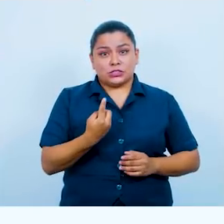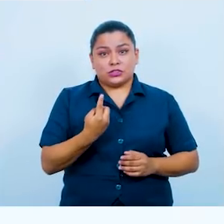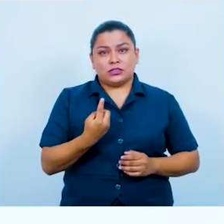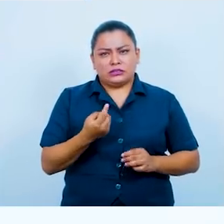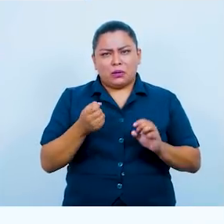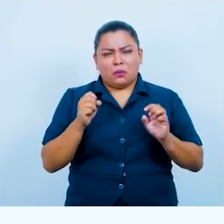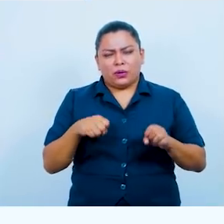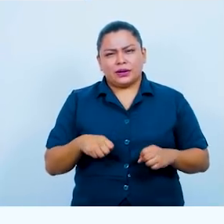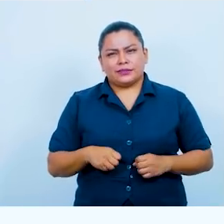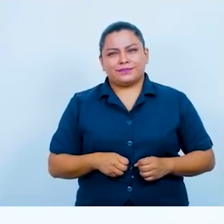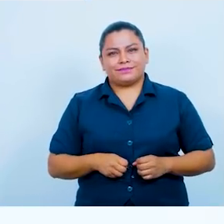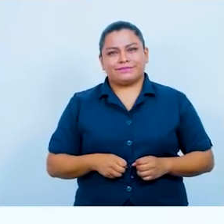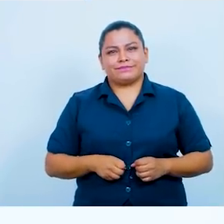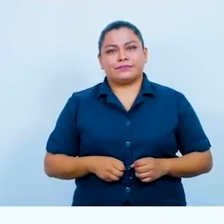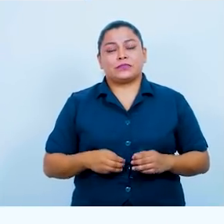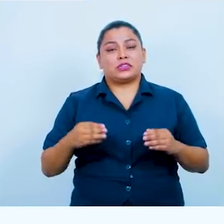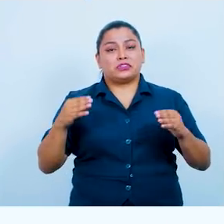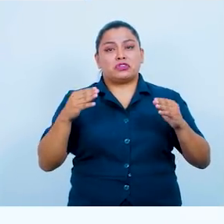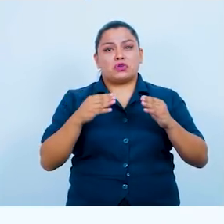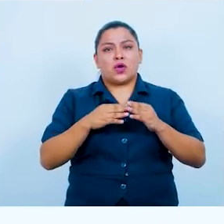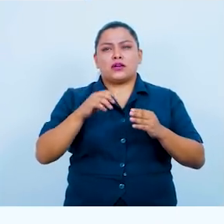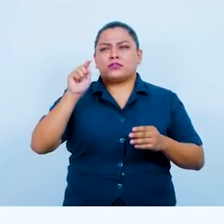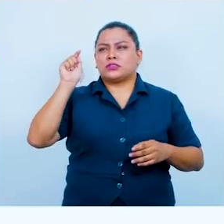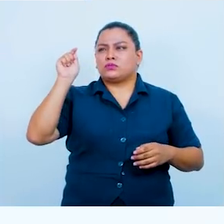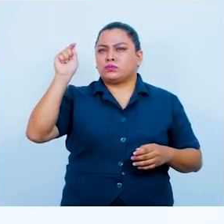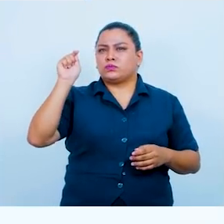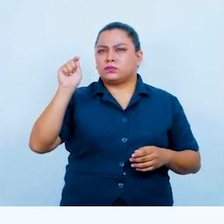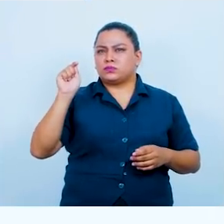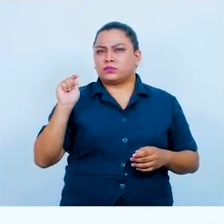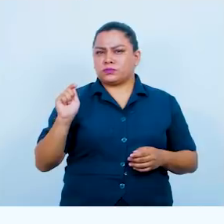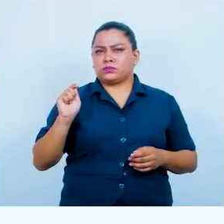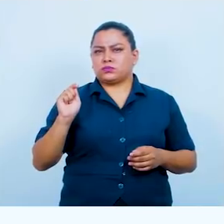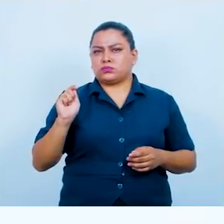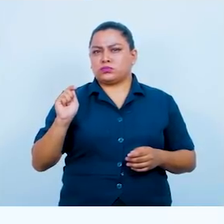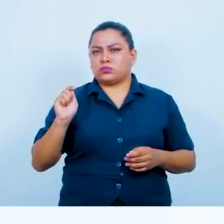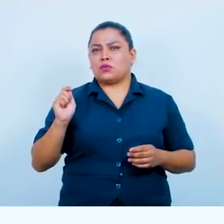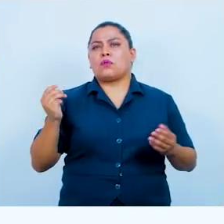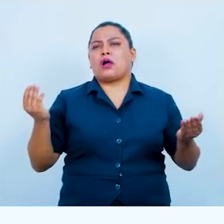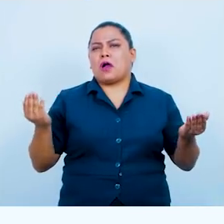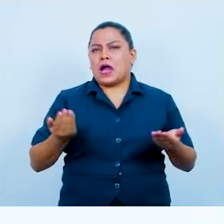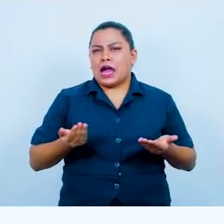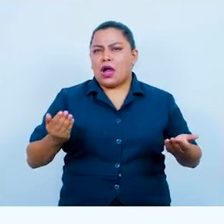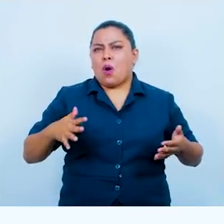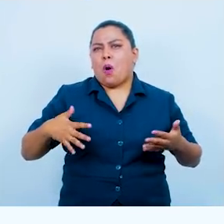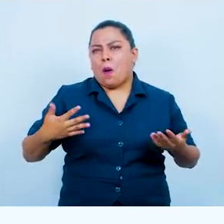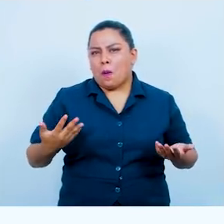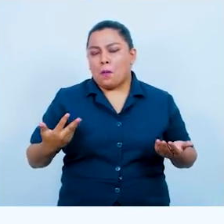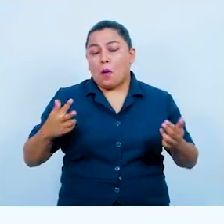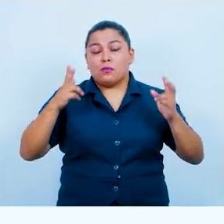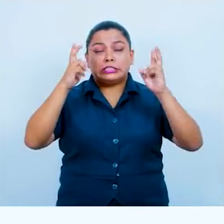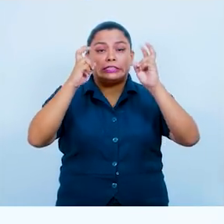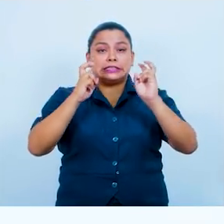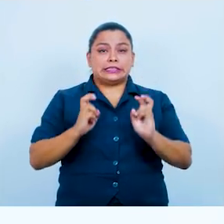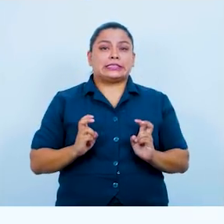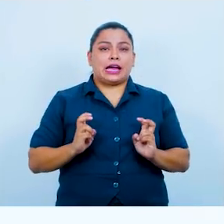Jamboard. Junto a este, los tres puntos que nos permiten realizar acciones como la descarga de nuestro tablón en